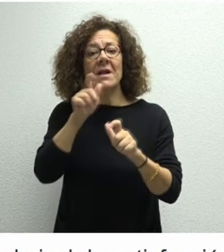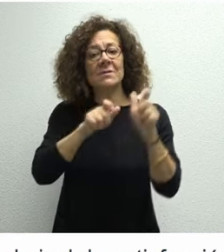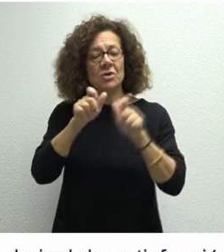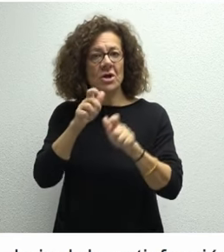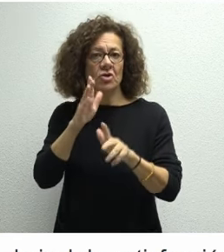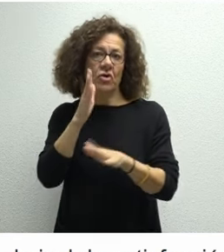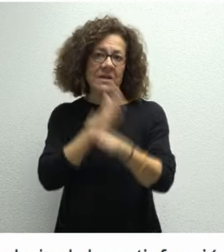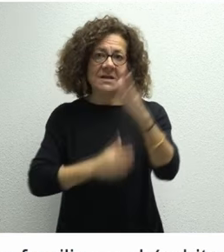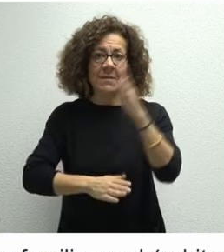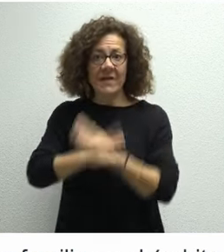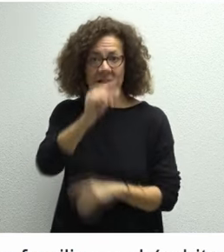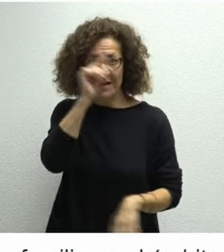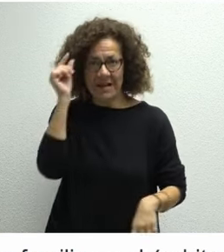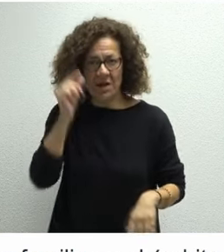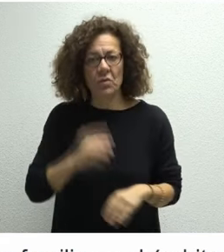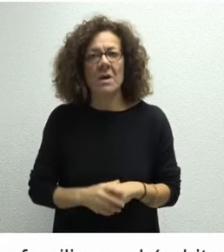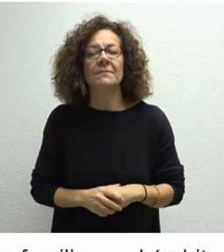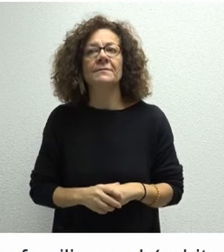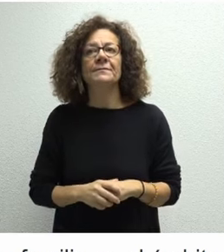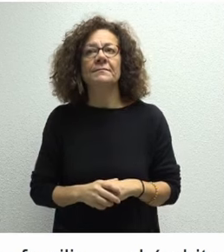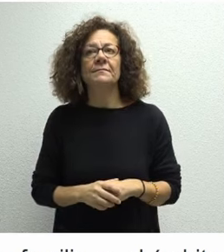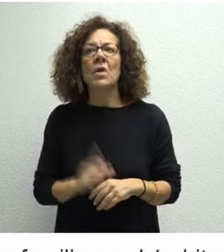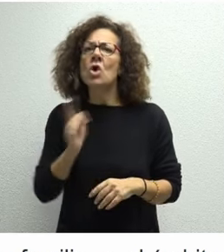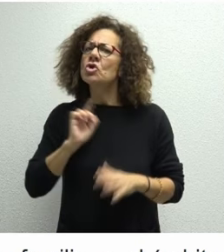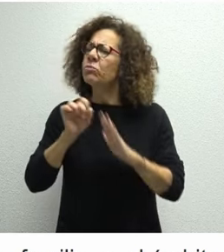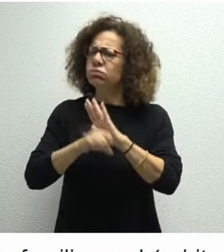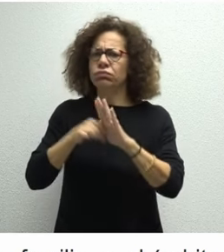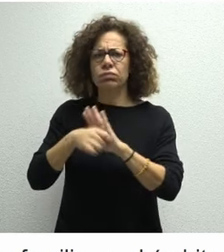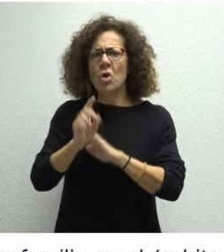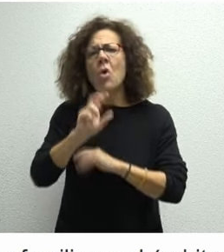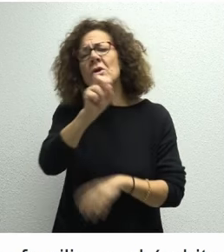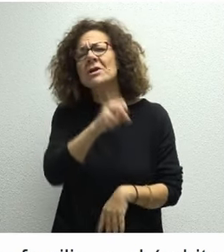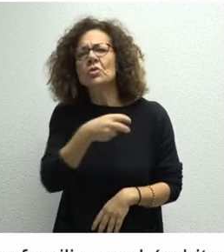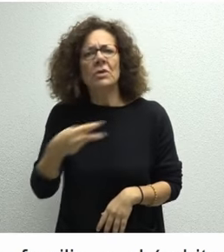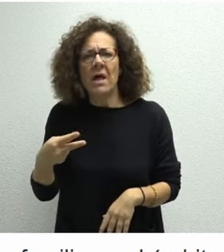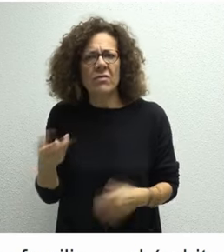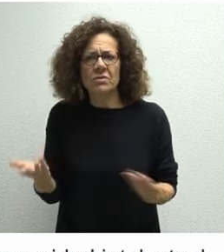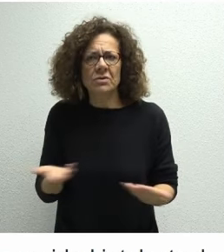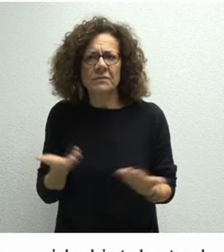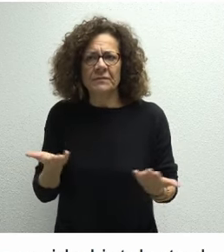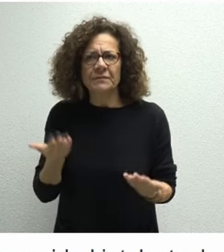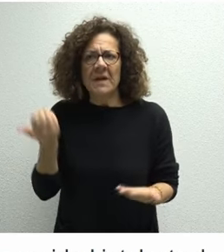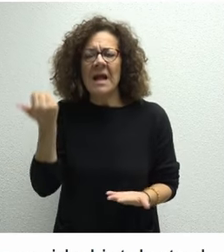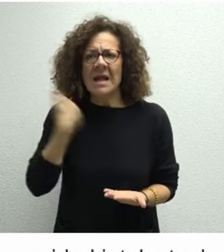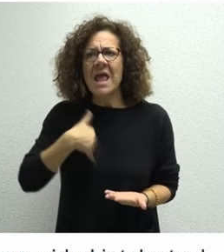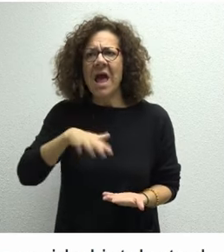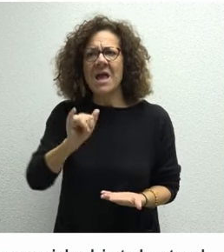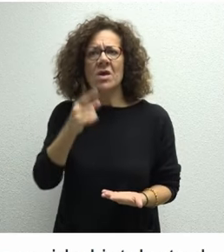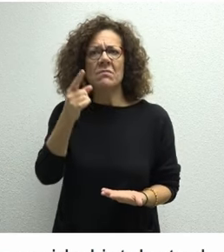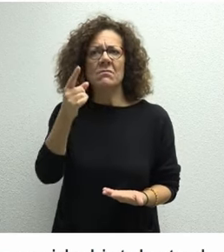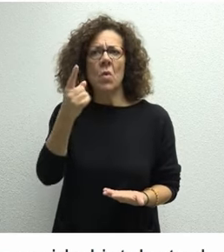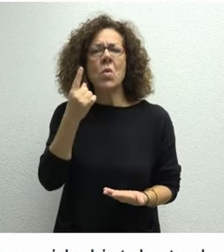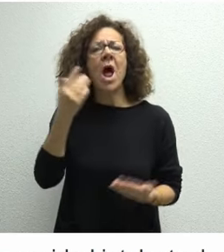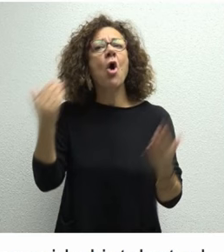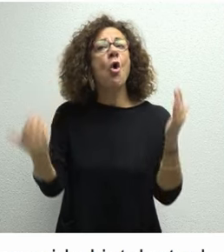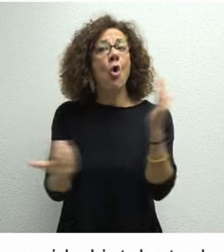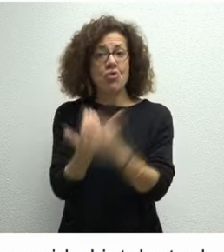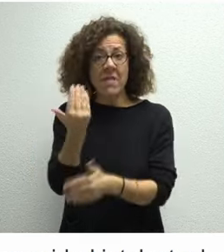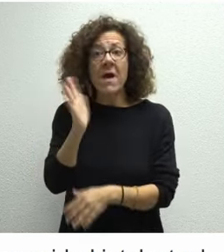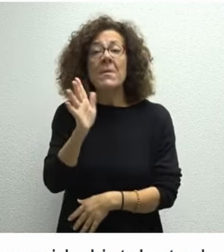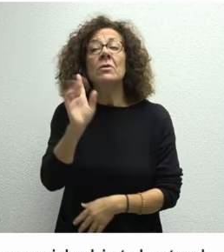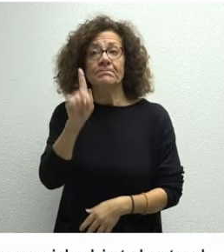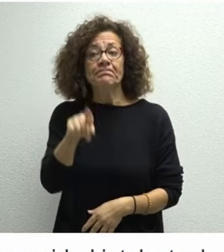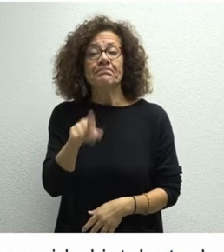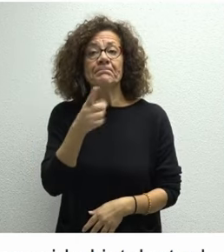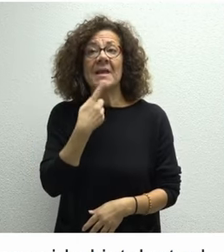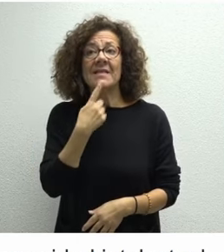no eh No me voy a enrollar mucho en los resultados que que ya hubo una jornada pero sí que deciros